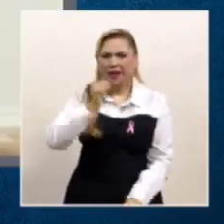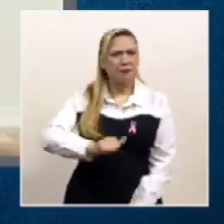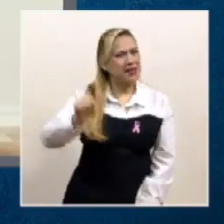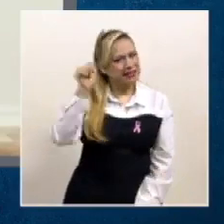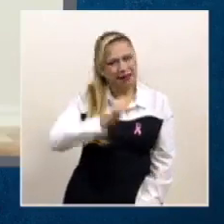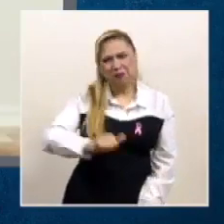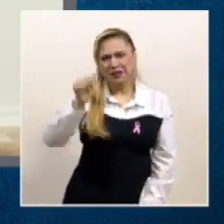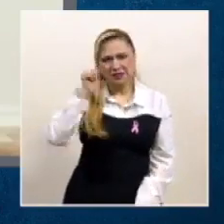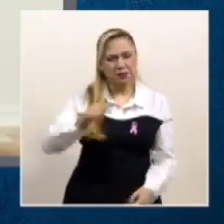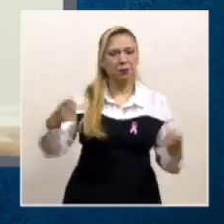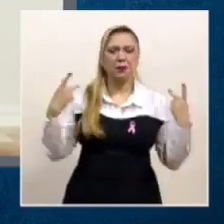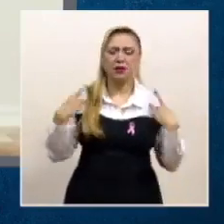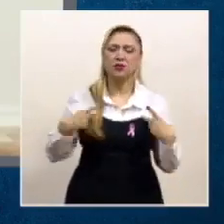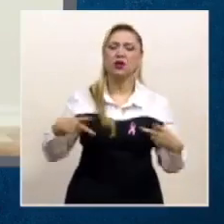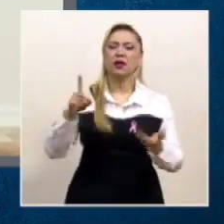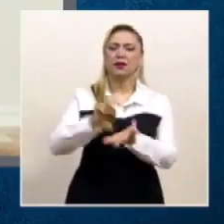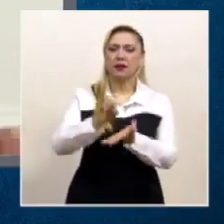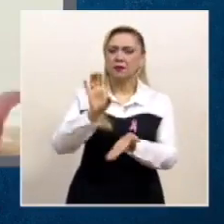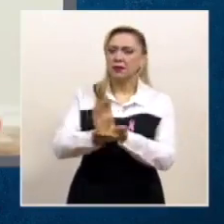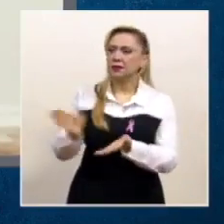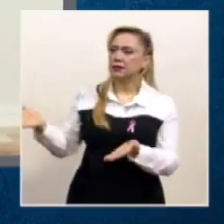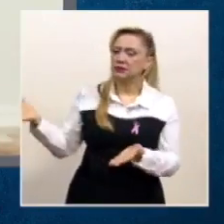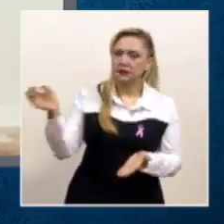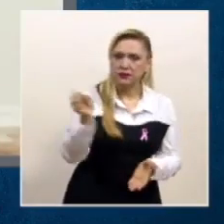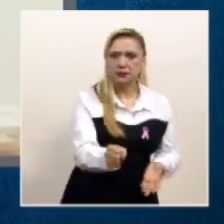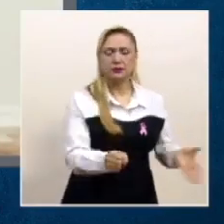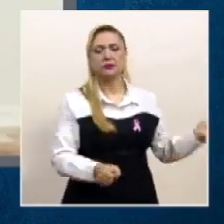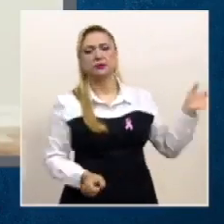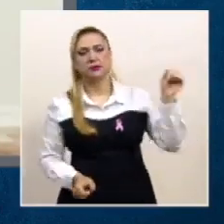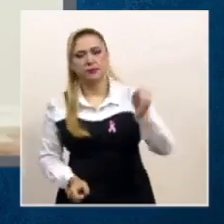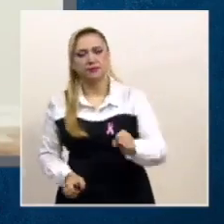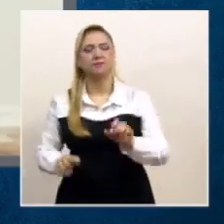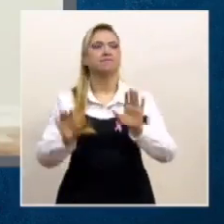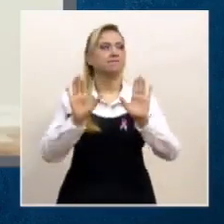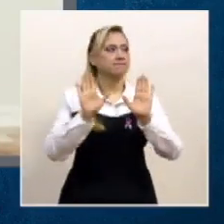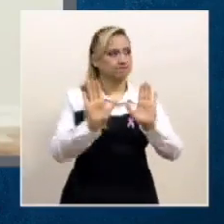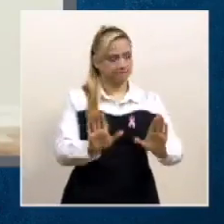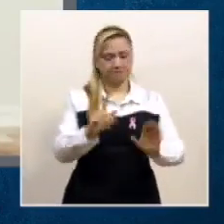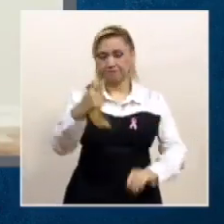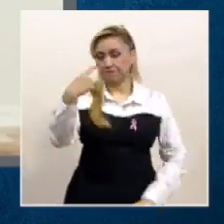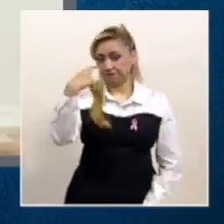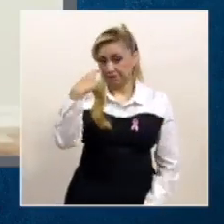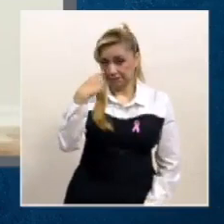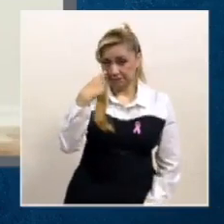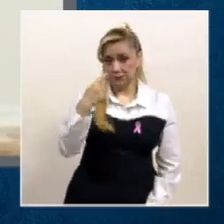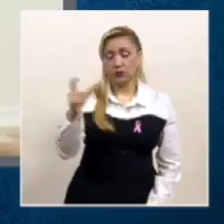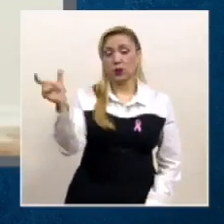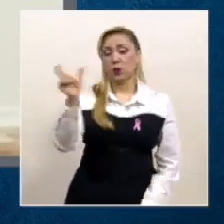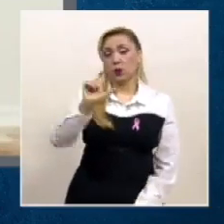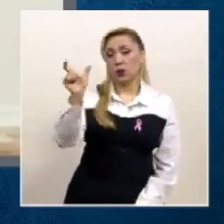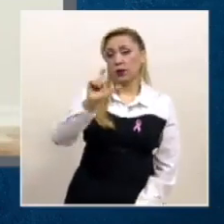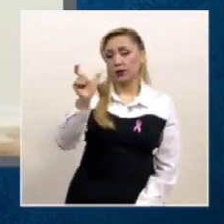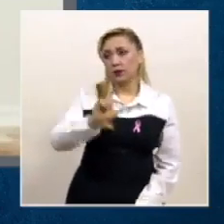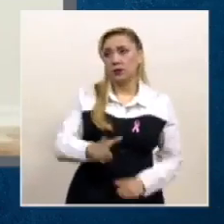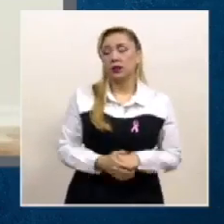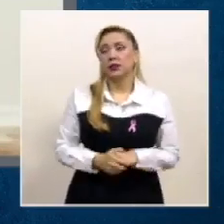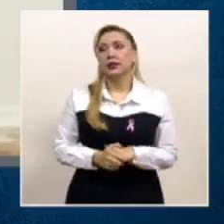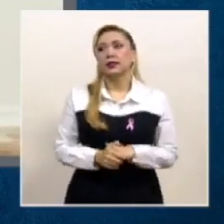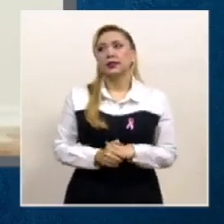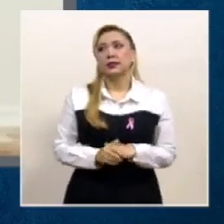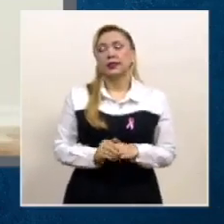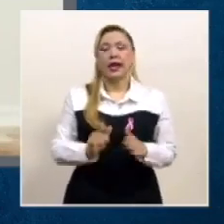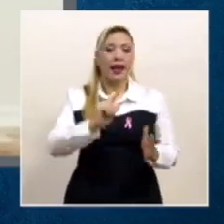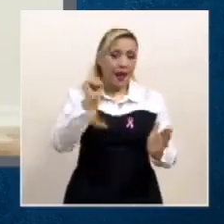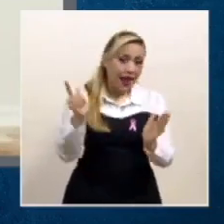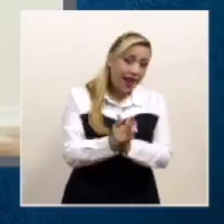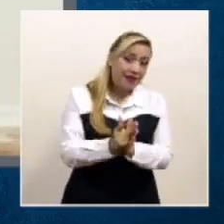con discapacidad. ¿A qué nos referimos con esto? Pues hay que entender que generalmente cuando se han generado